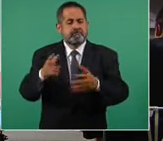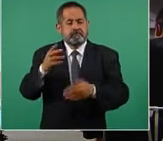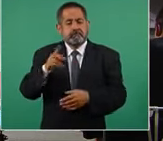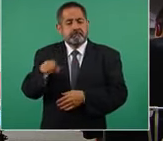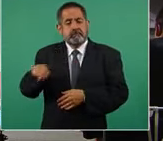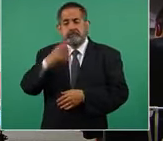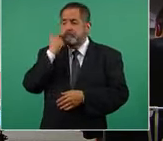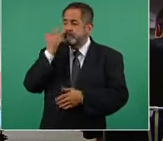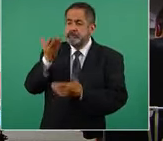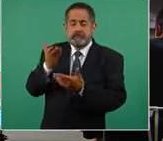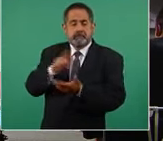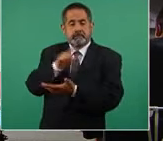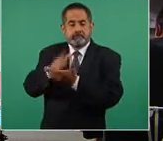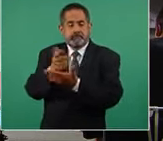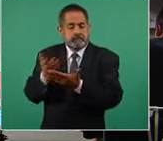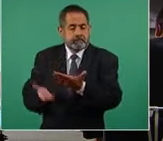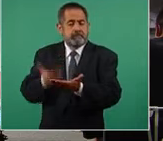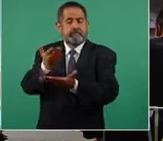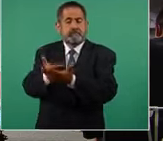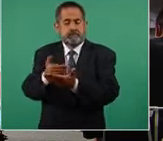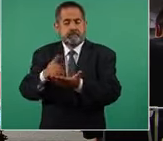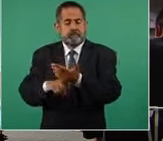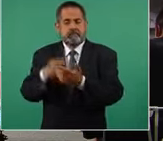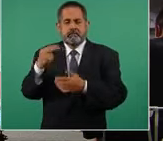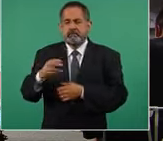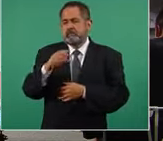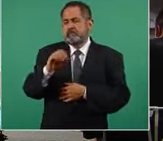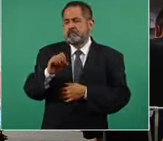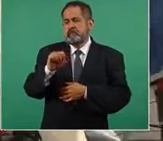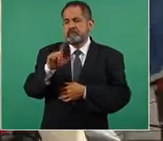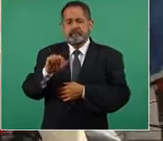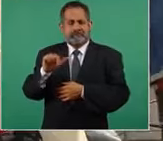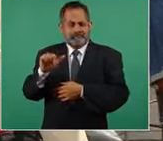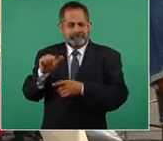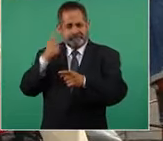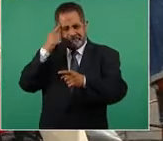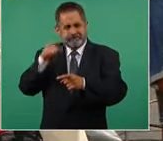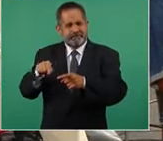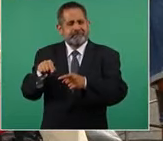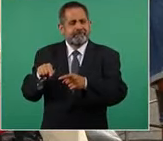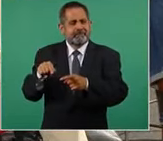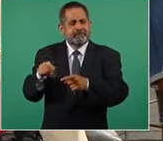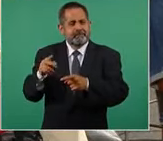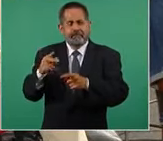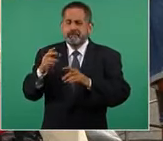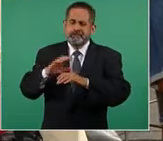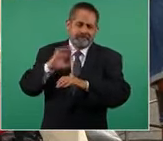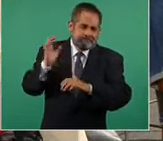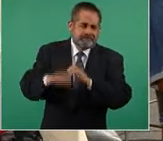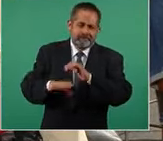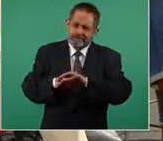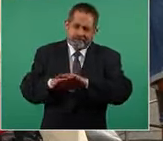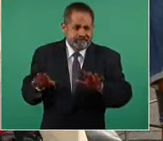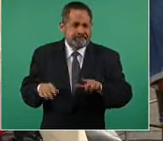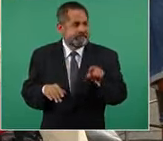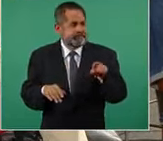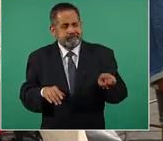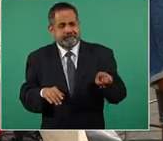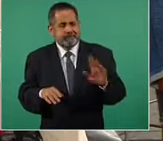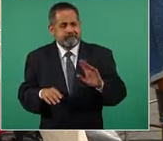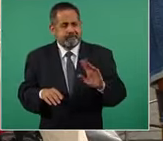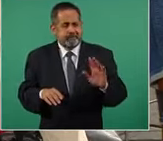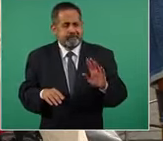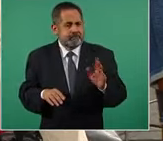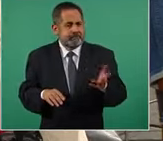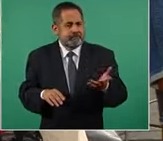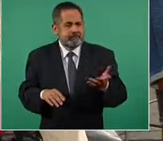iniciativa que van a llamar Iniciativa Cosalá para precisamente terminar, ellos dicen,